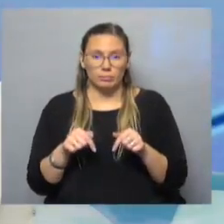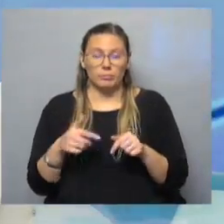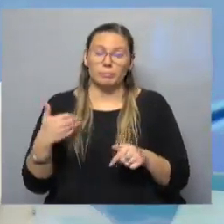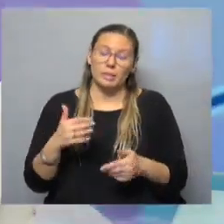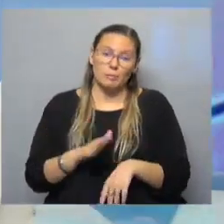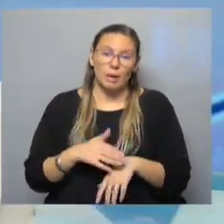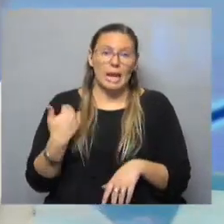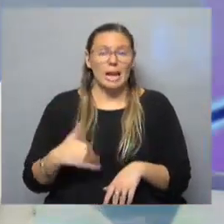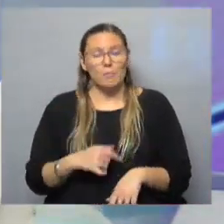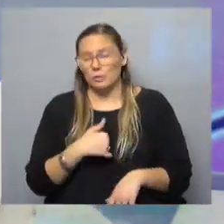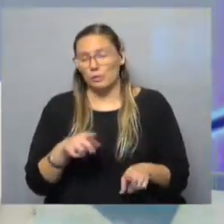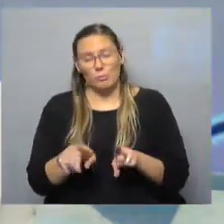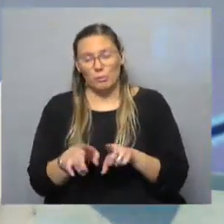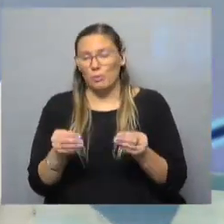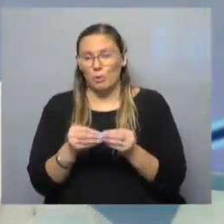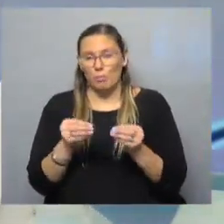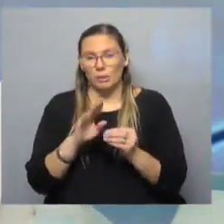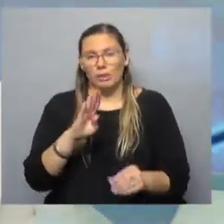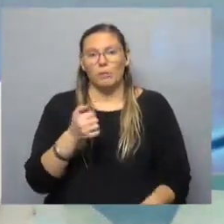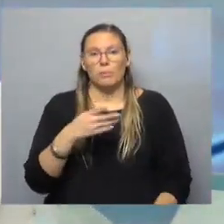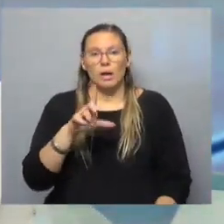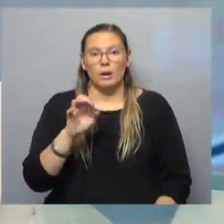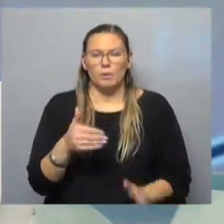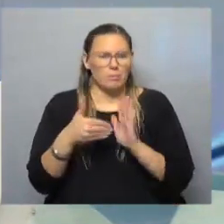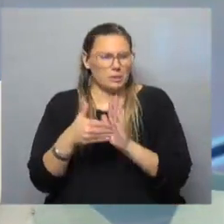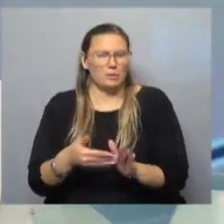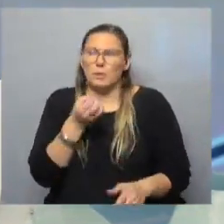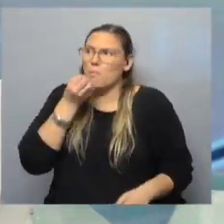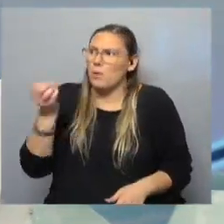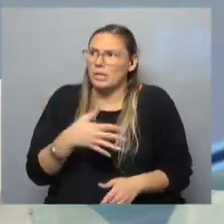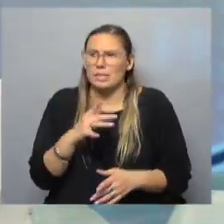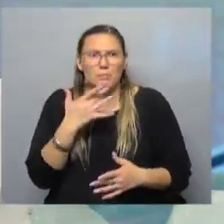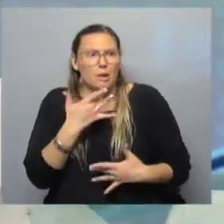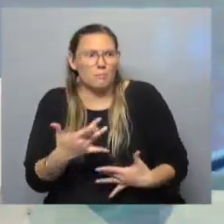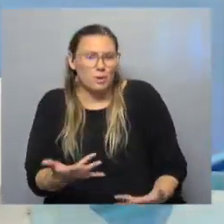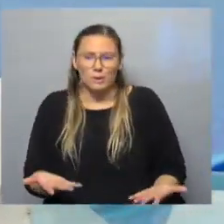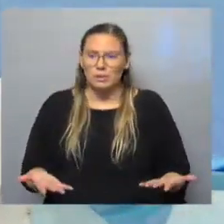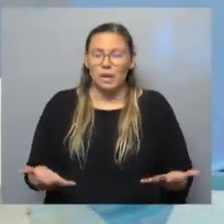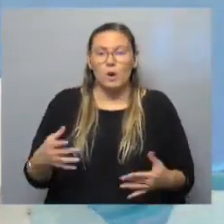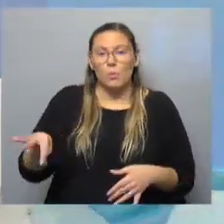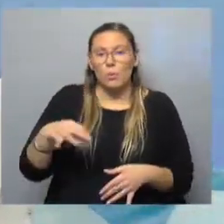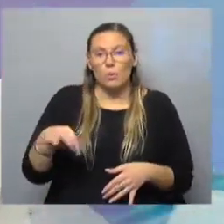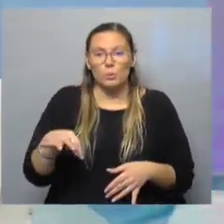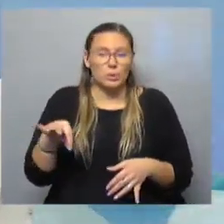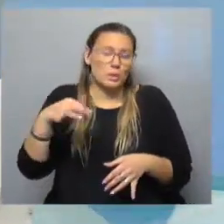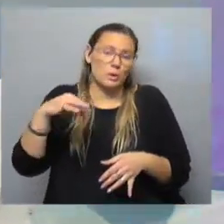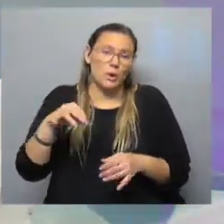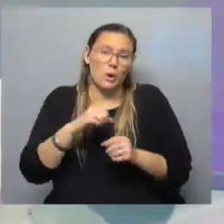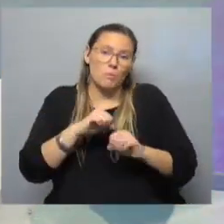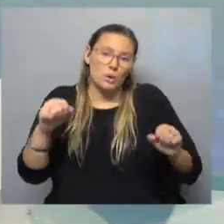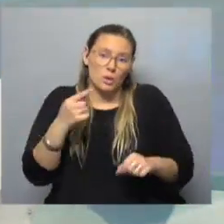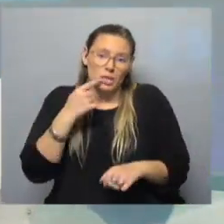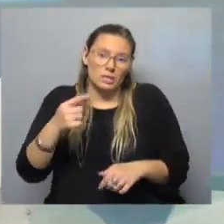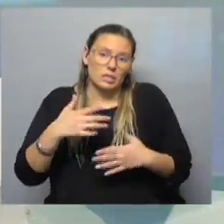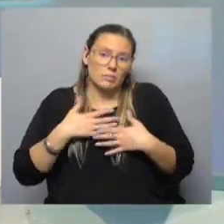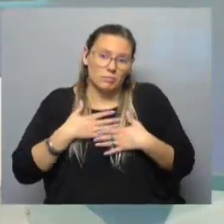lamento no ser Pablo Silvera, que tiene esas presentaciones tan originales y tan maravillosas. Entonces, de lo único que me puedo agarrar es